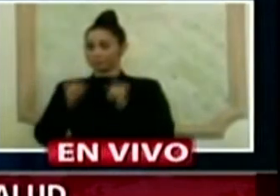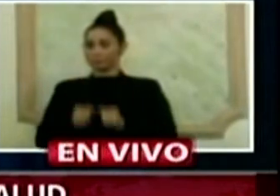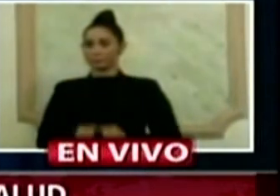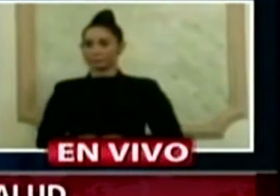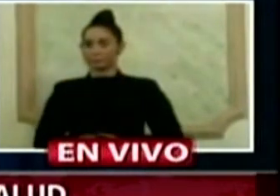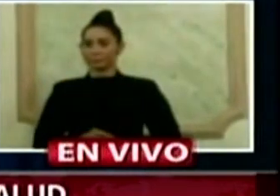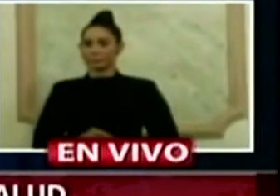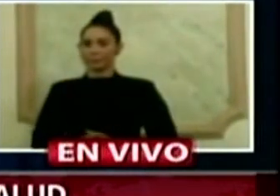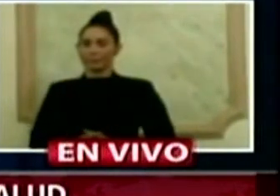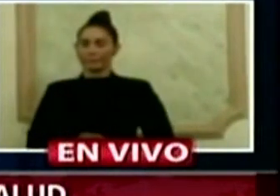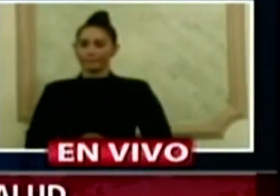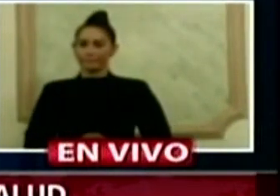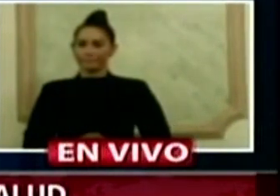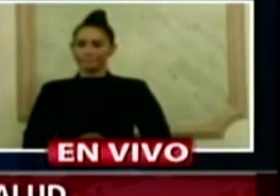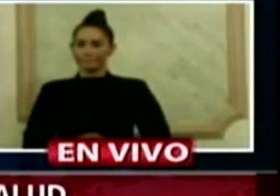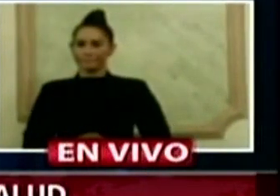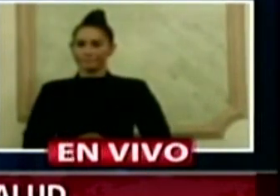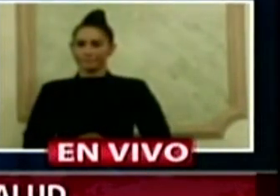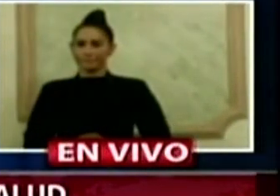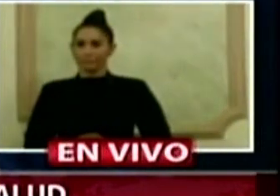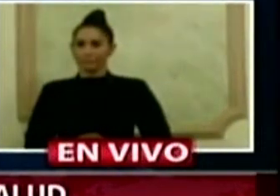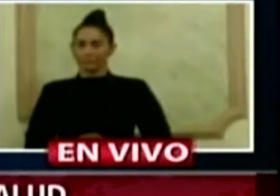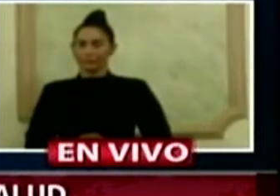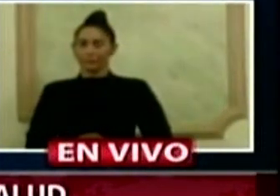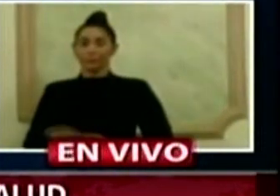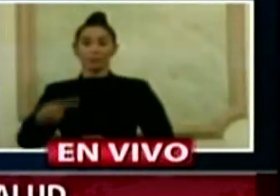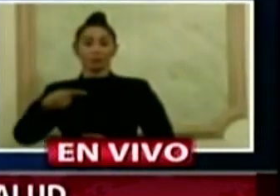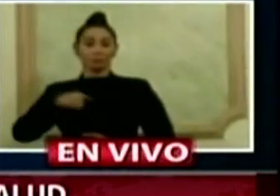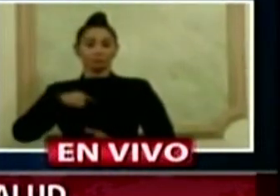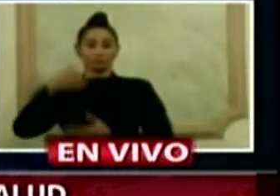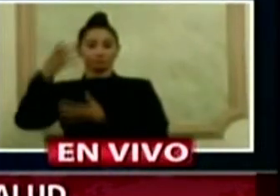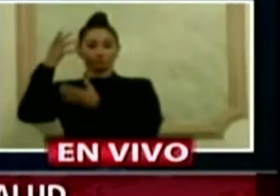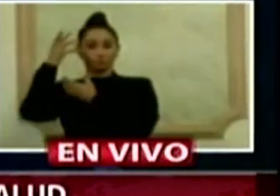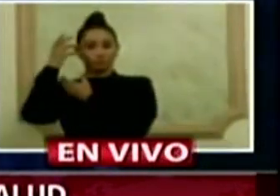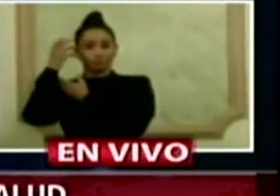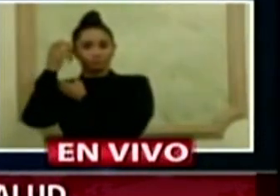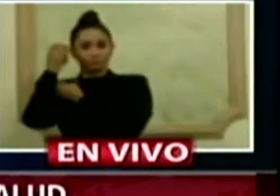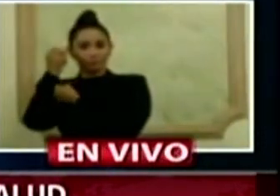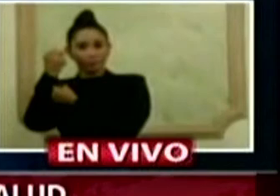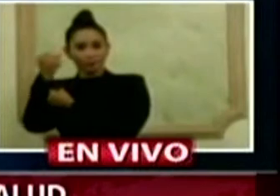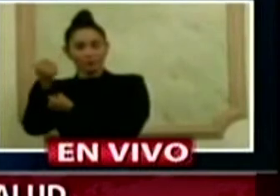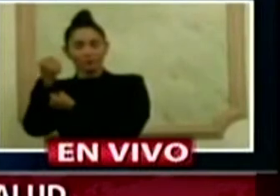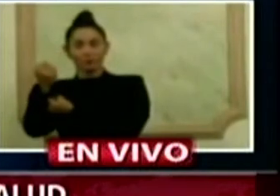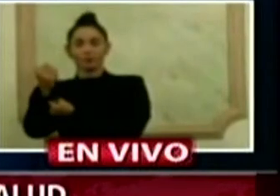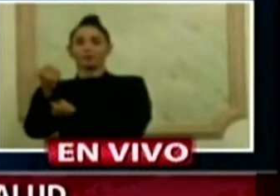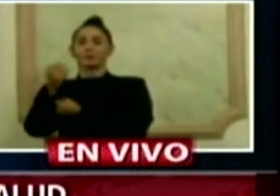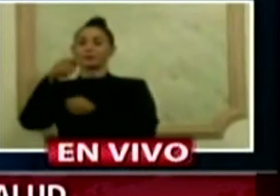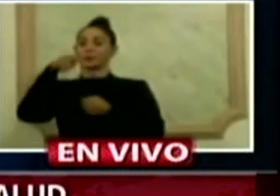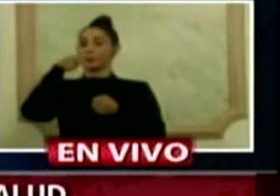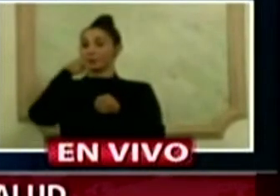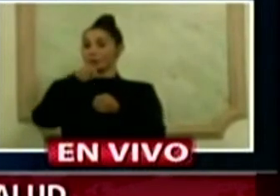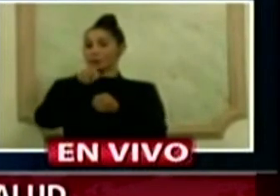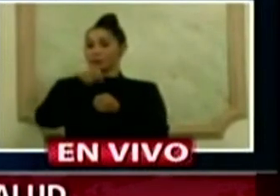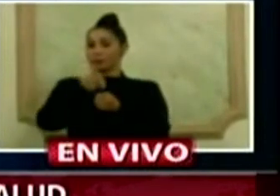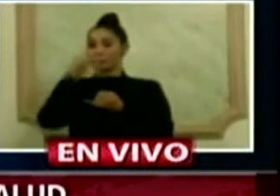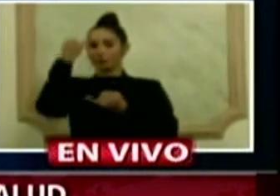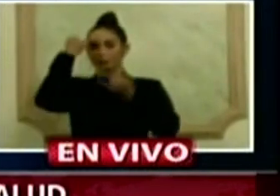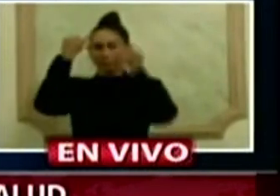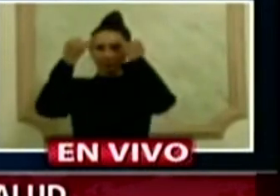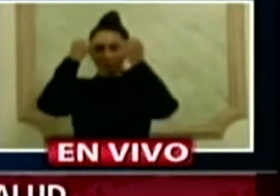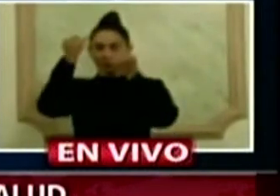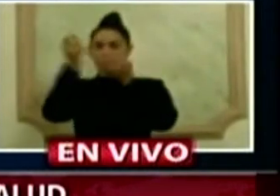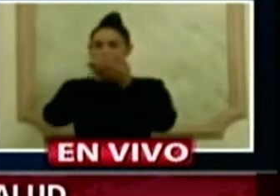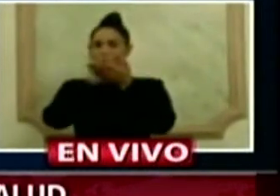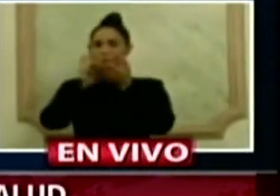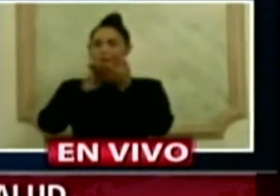Yo estoy confiado de que con estas medidas, en la cual vamos